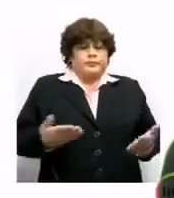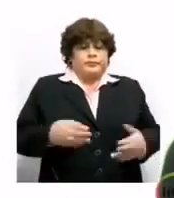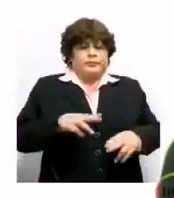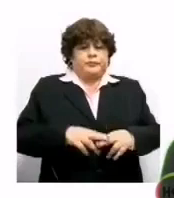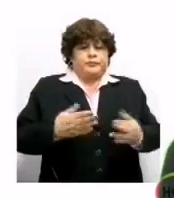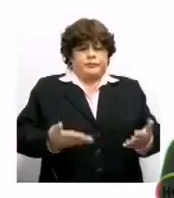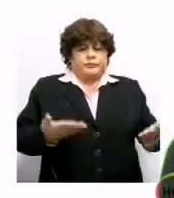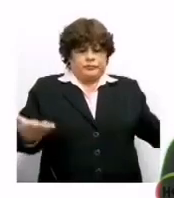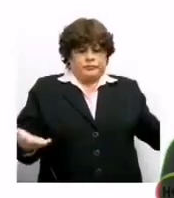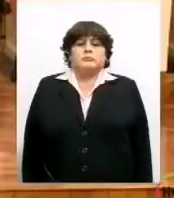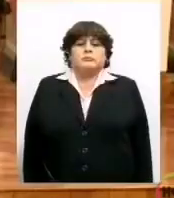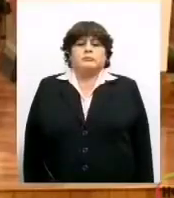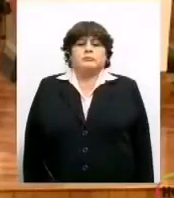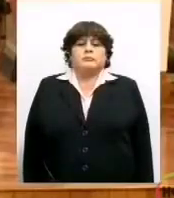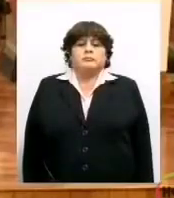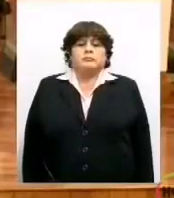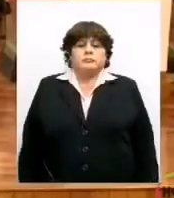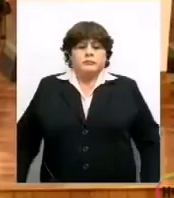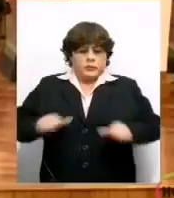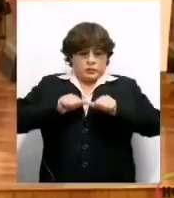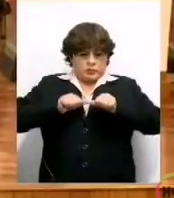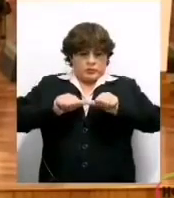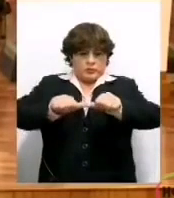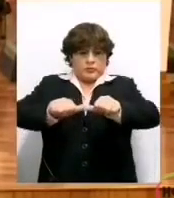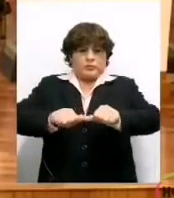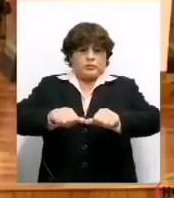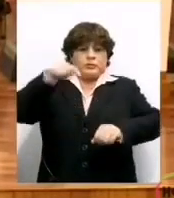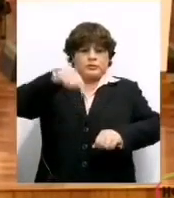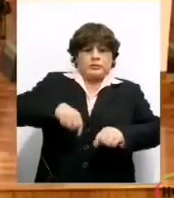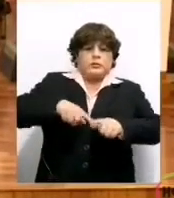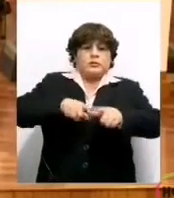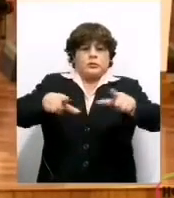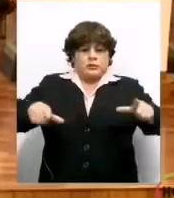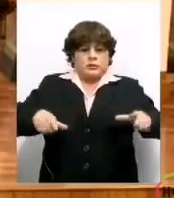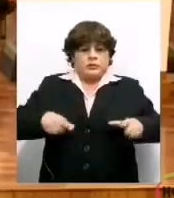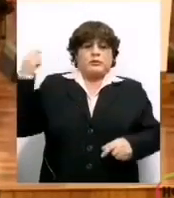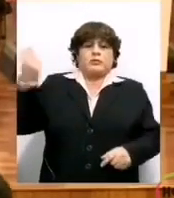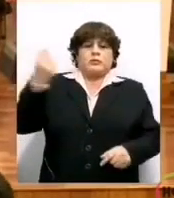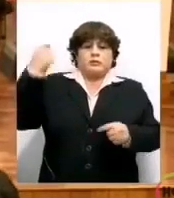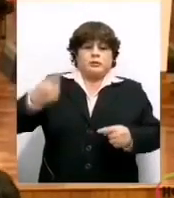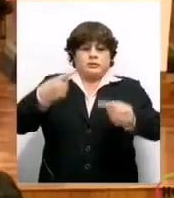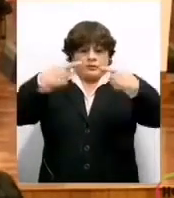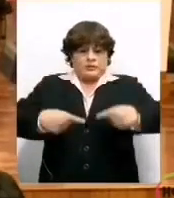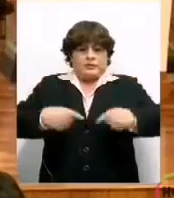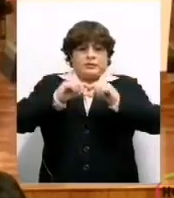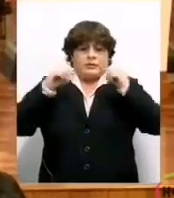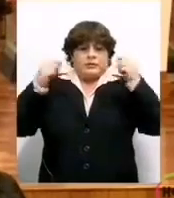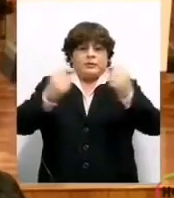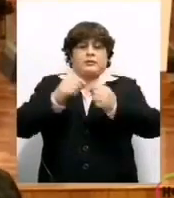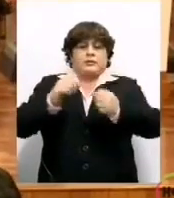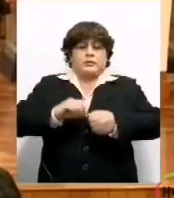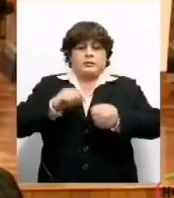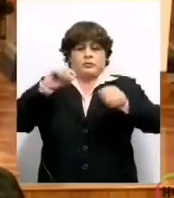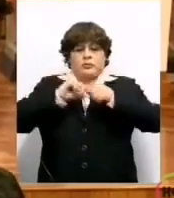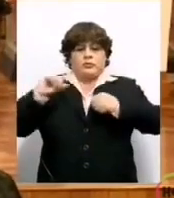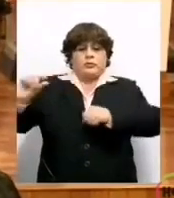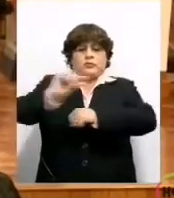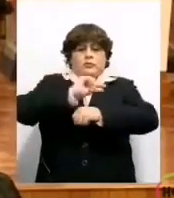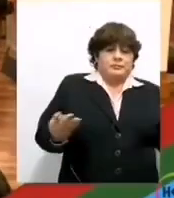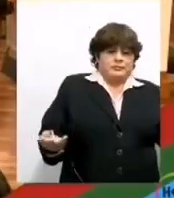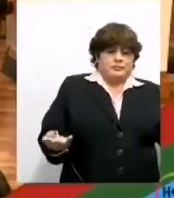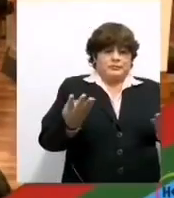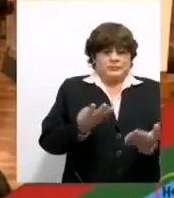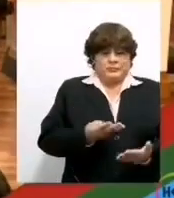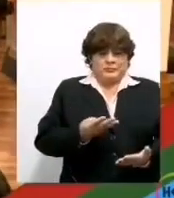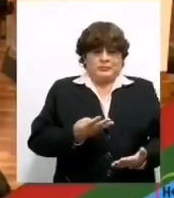a ponerse en su lugar continuamos desde la ciudad de Trujillo en este debate de candidatos al gobierno Regional de la libertad